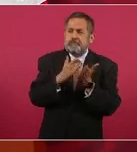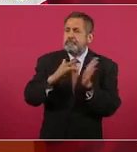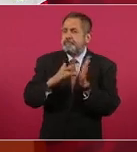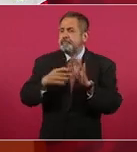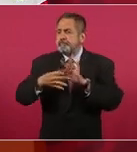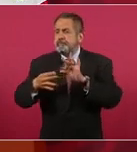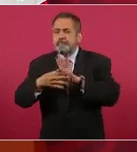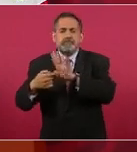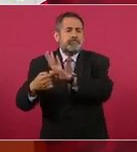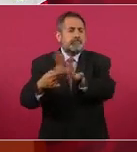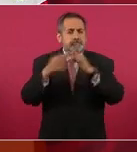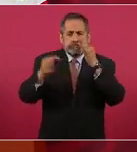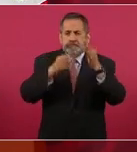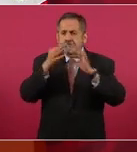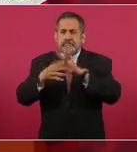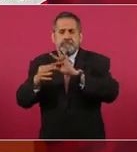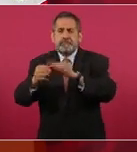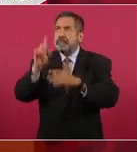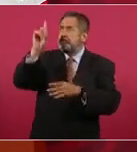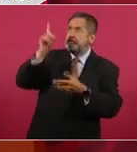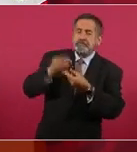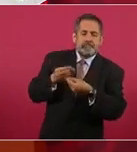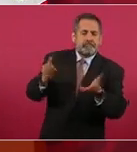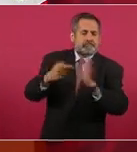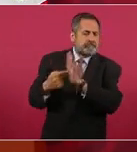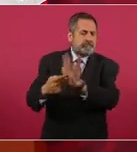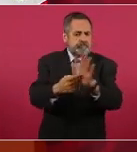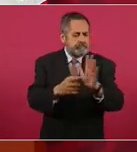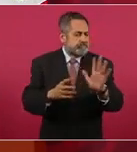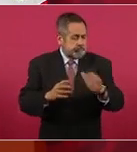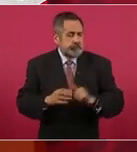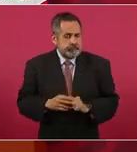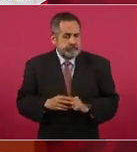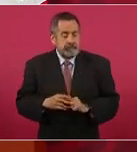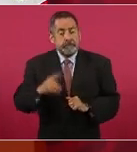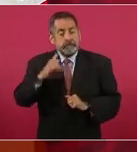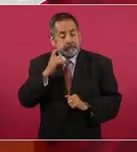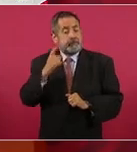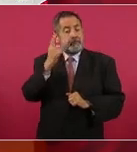es salir. Curioso, en esas reuniones hubo un cardenal